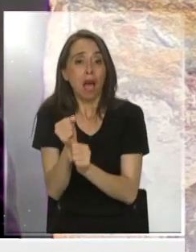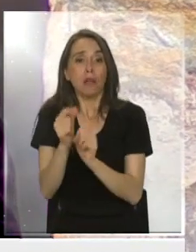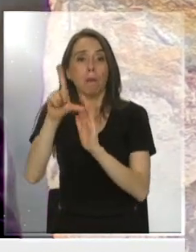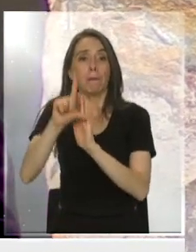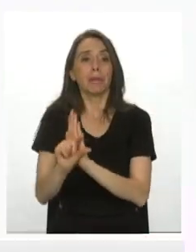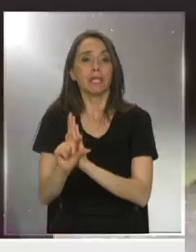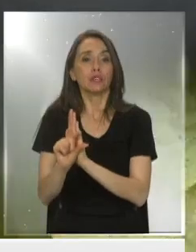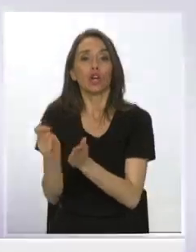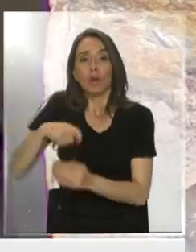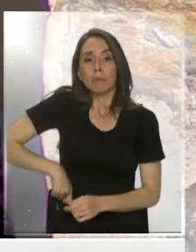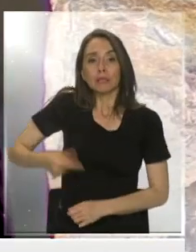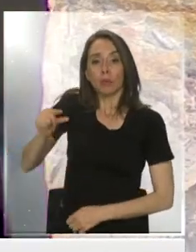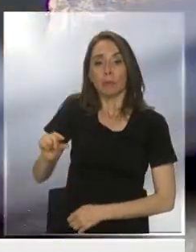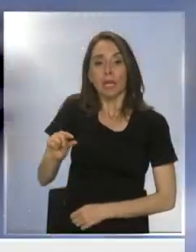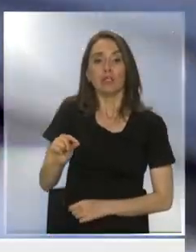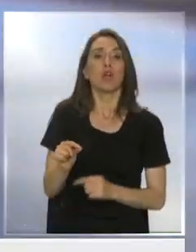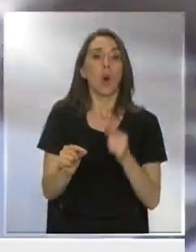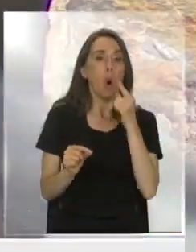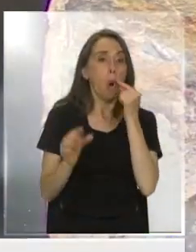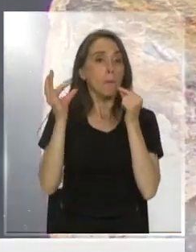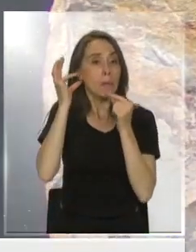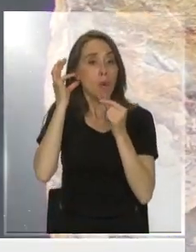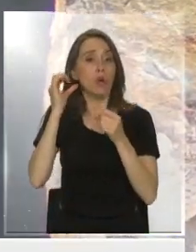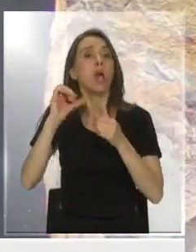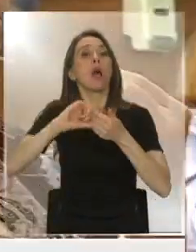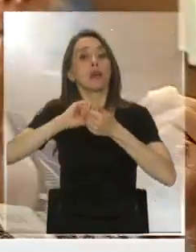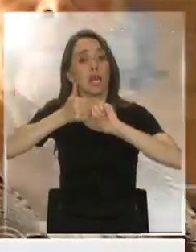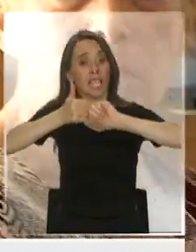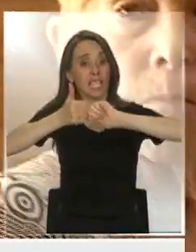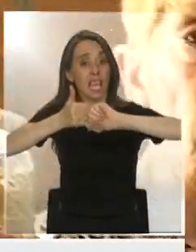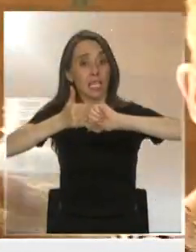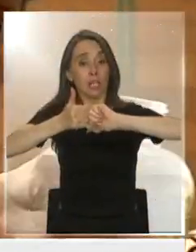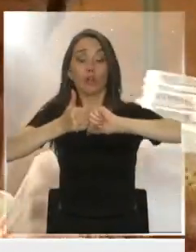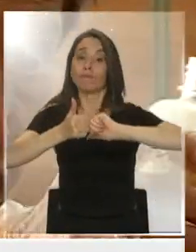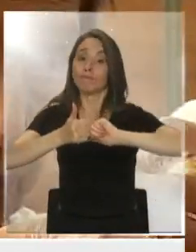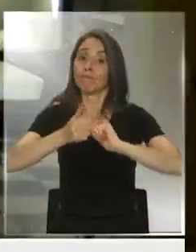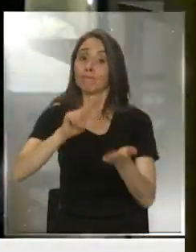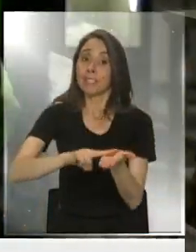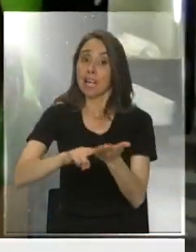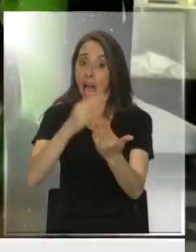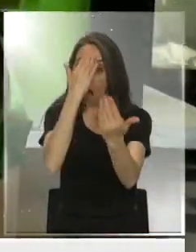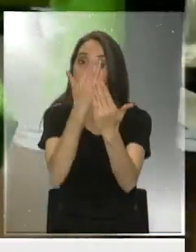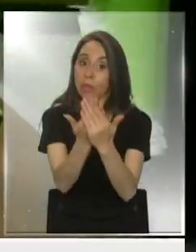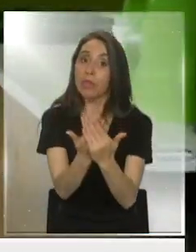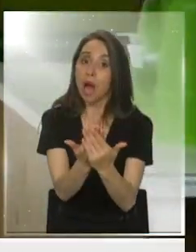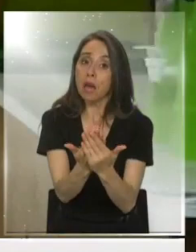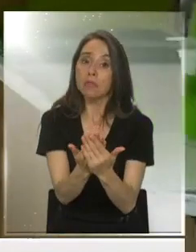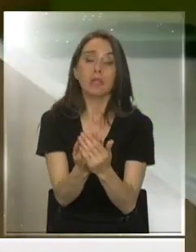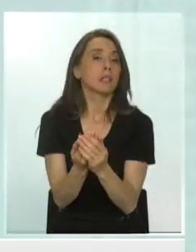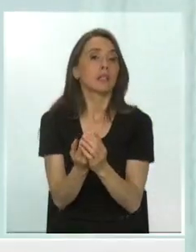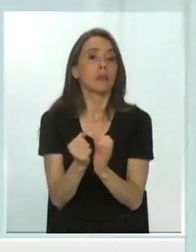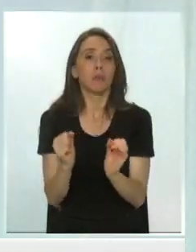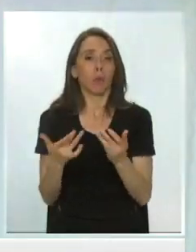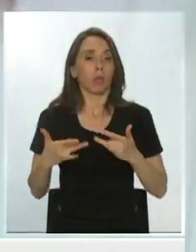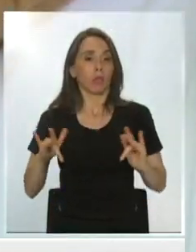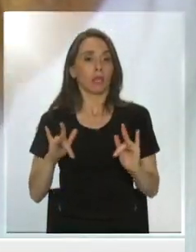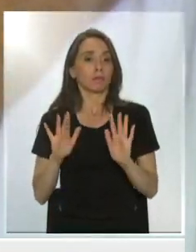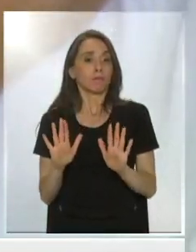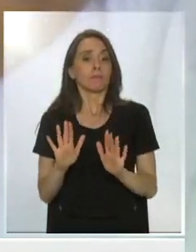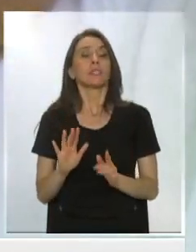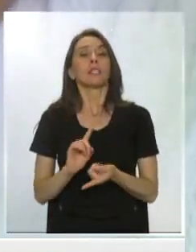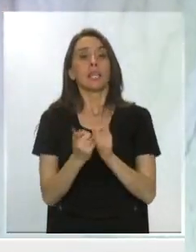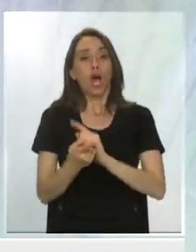Hombres o mujeres, ambos géneros en este caso se enfrentan a una realidad concreta y prácticamente ineludible. En